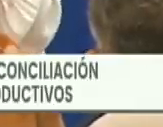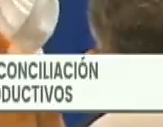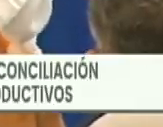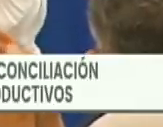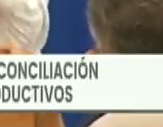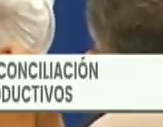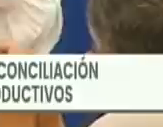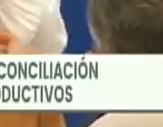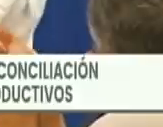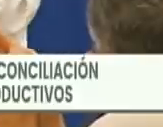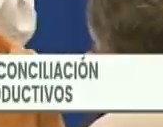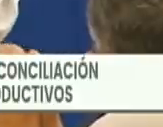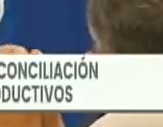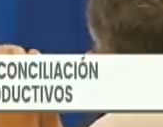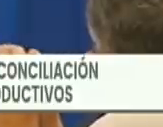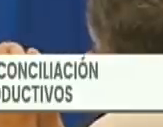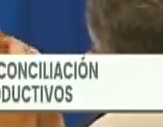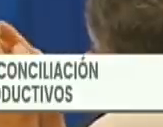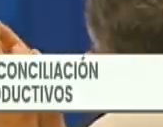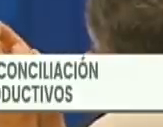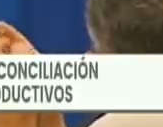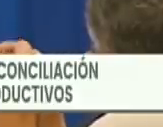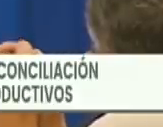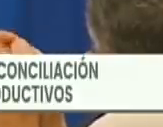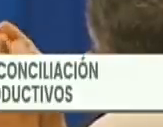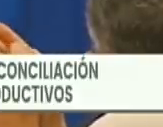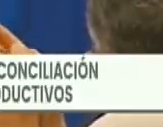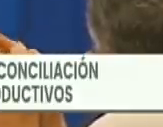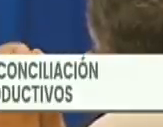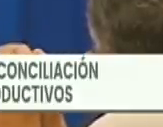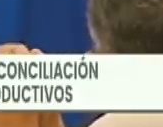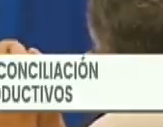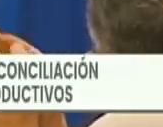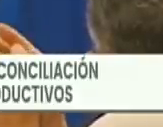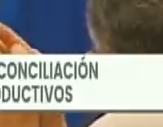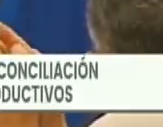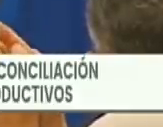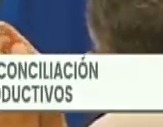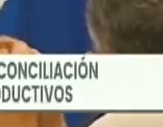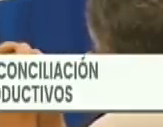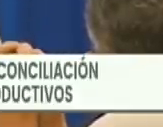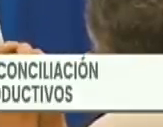respetar la disidencia desde que iniciamos nuestra gestión